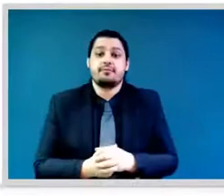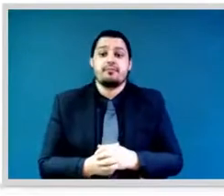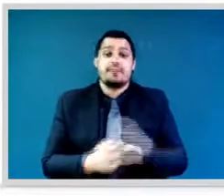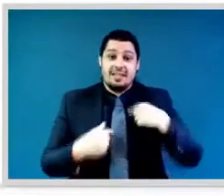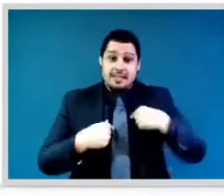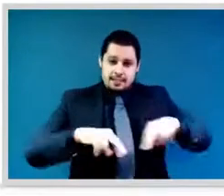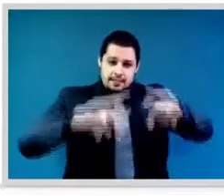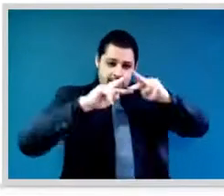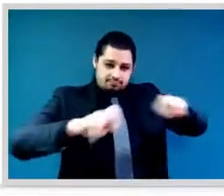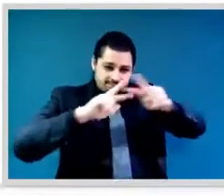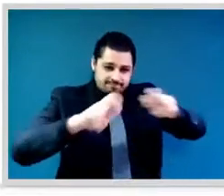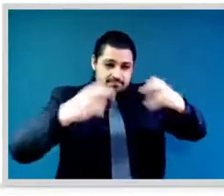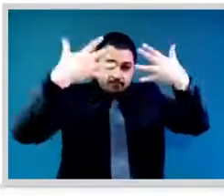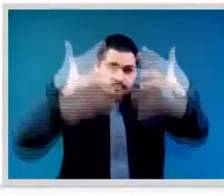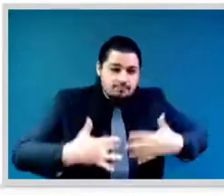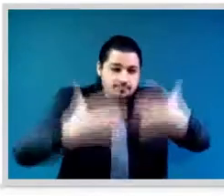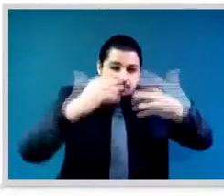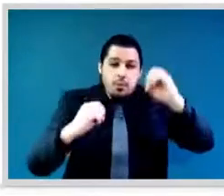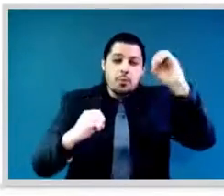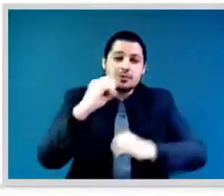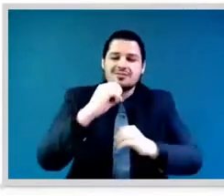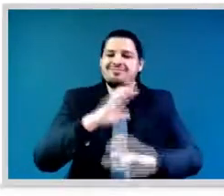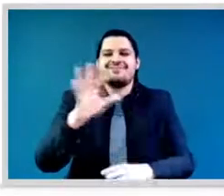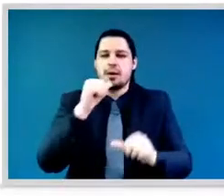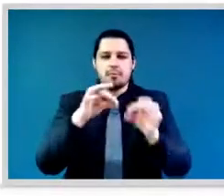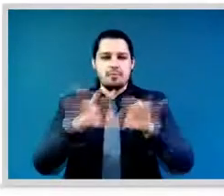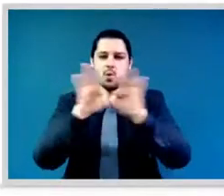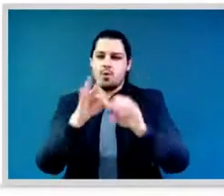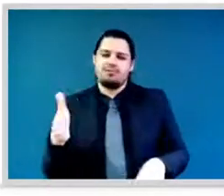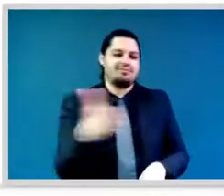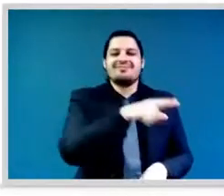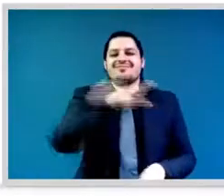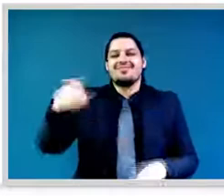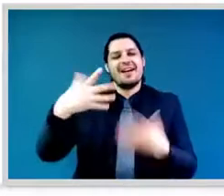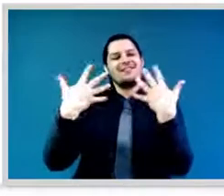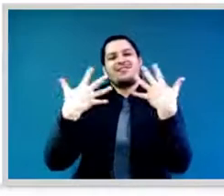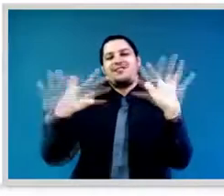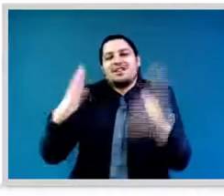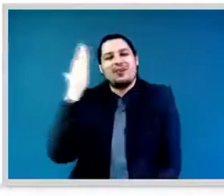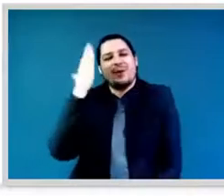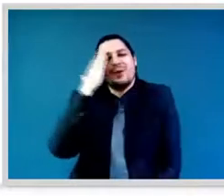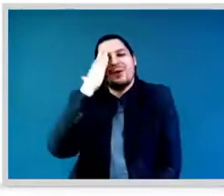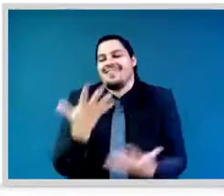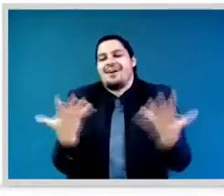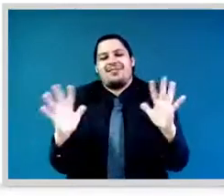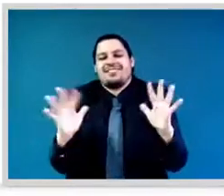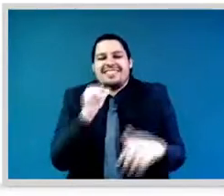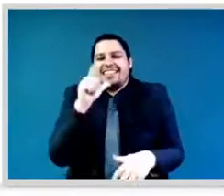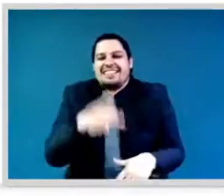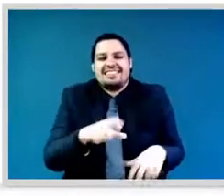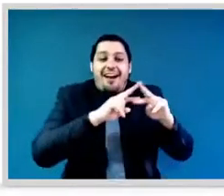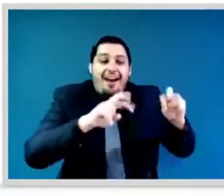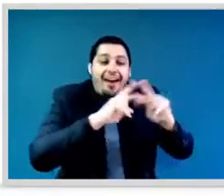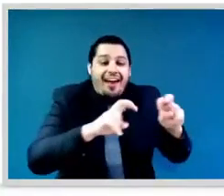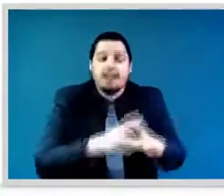con los que contamos y que forman parte de estudios específicos que nos permiten